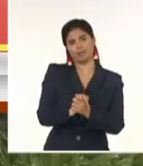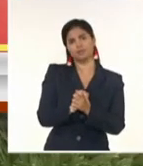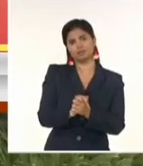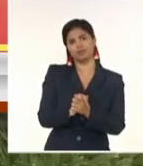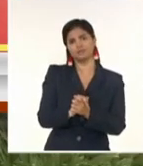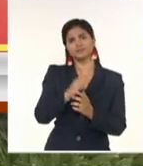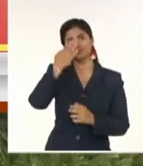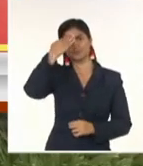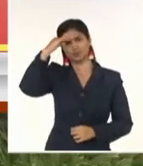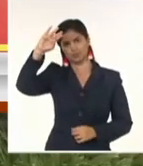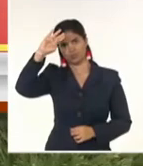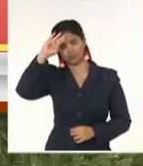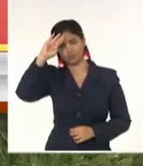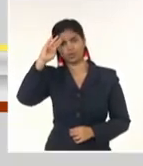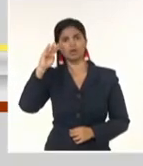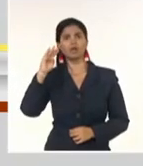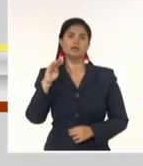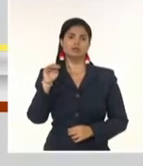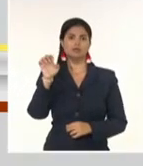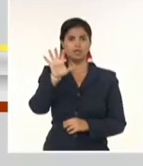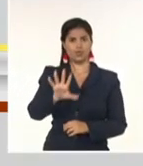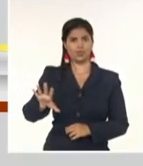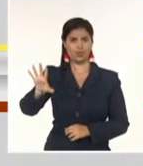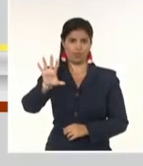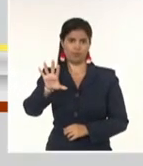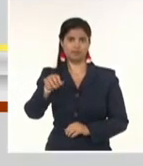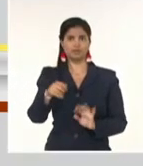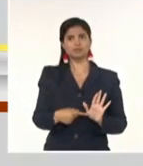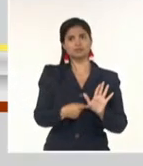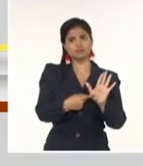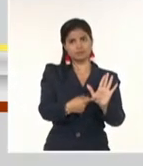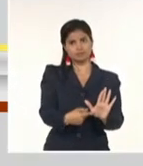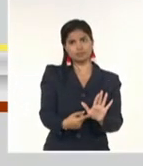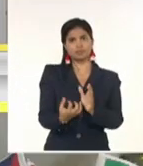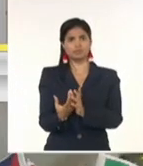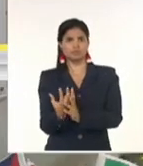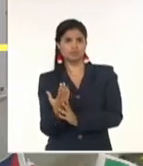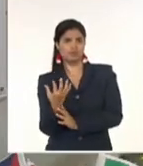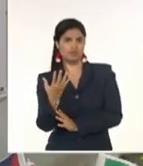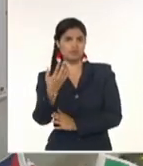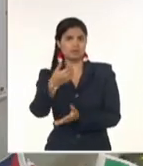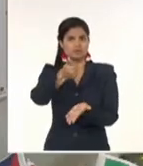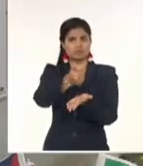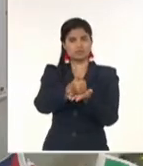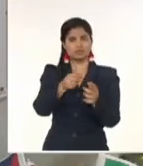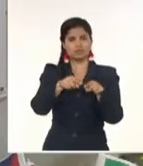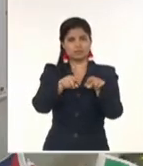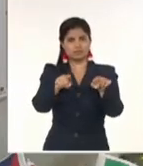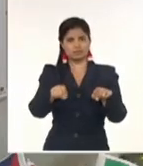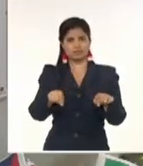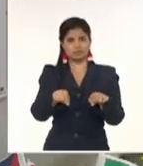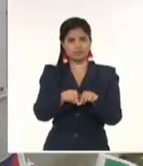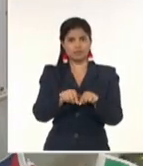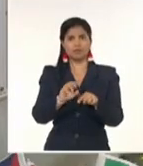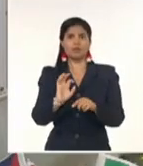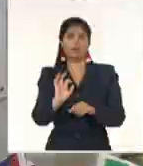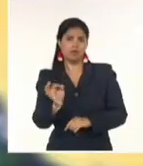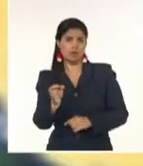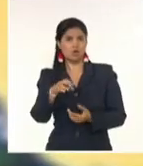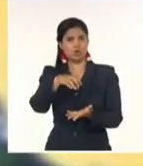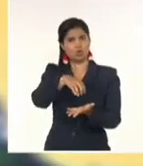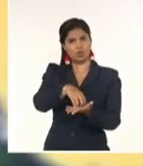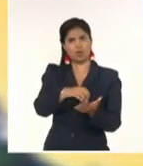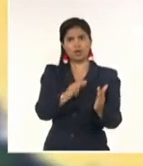séptimo Foro Internacional Timbalaya. Estas son imágenes de la apertura en la sede de la Asociación Semilla de Paz en Tarquinia,